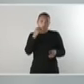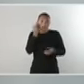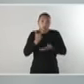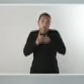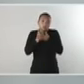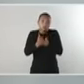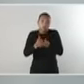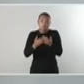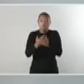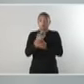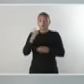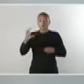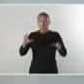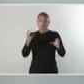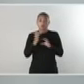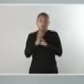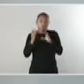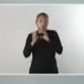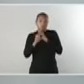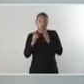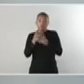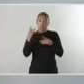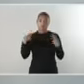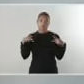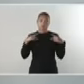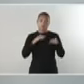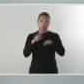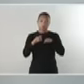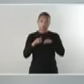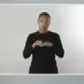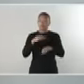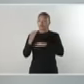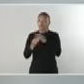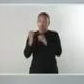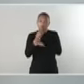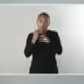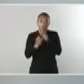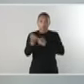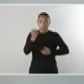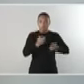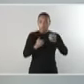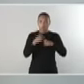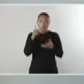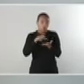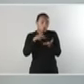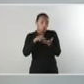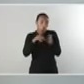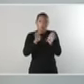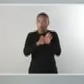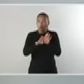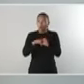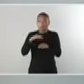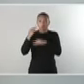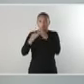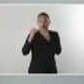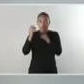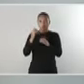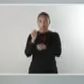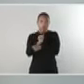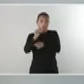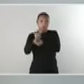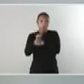de los nuevos funcionarios todas las compras desde una pluma hasta maquinaria pesada que realiza mi administración